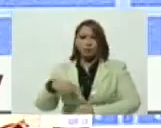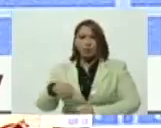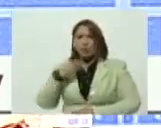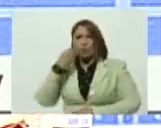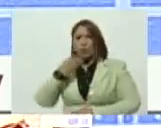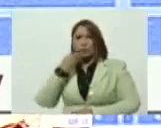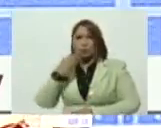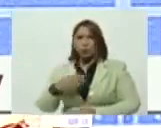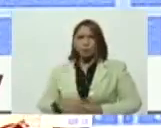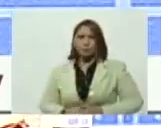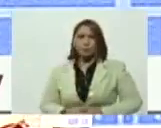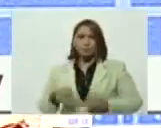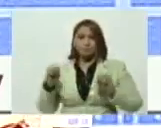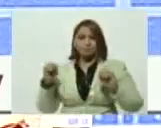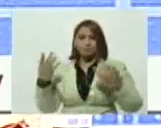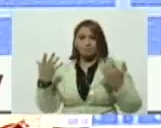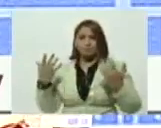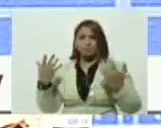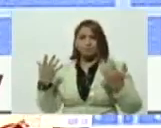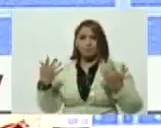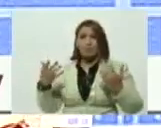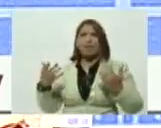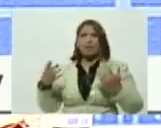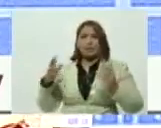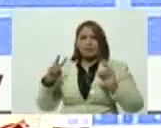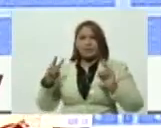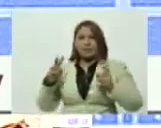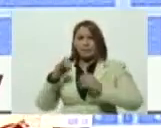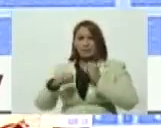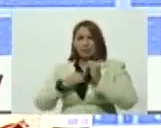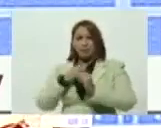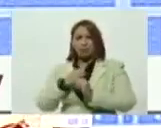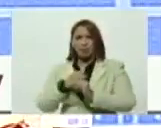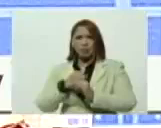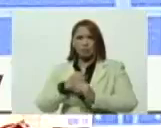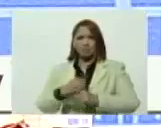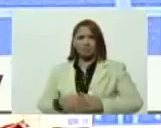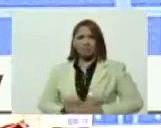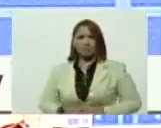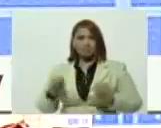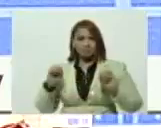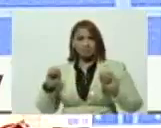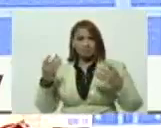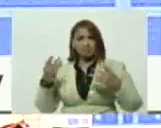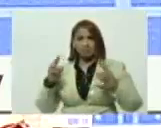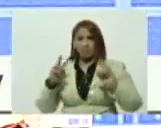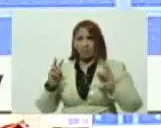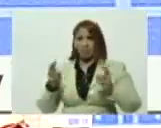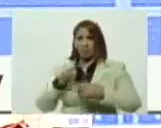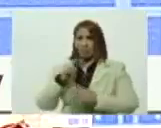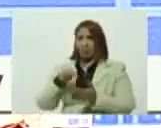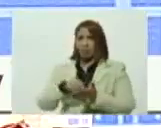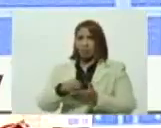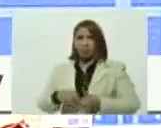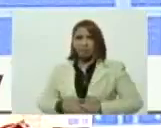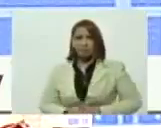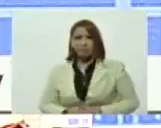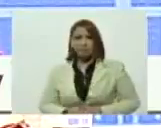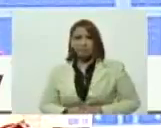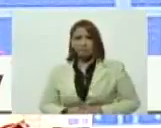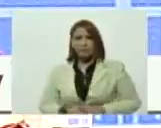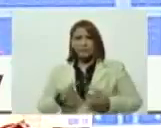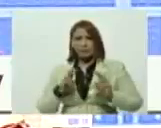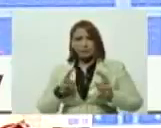presidente, logros en el campo internacional, logros en el campo nacional. En el campo